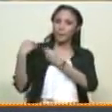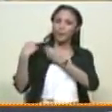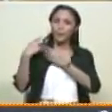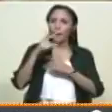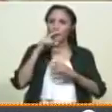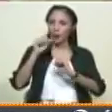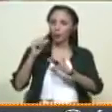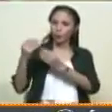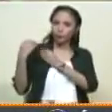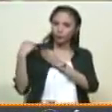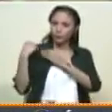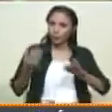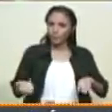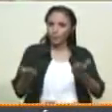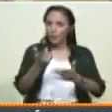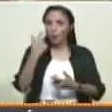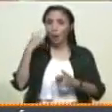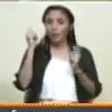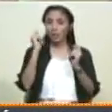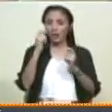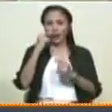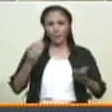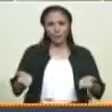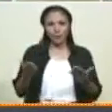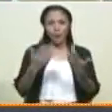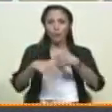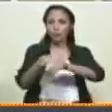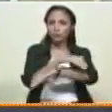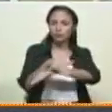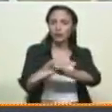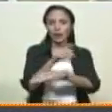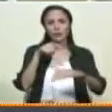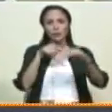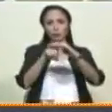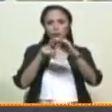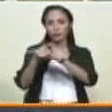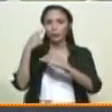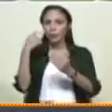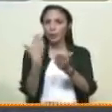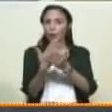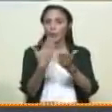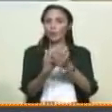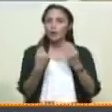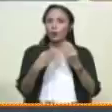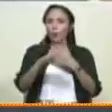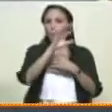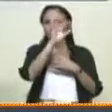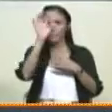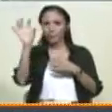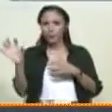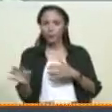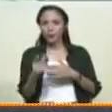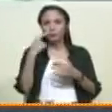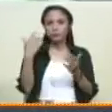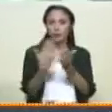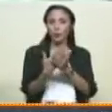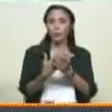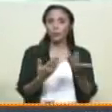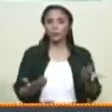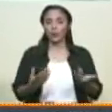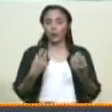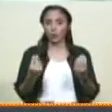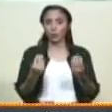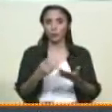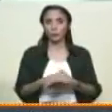Maduro y nos fuimos a darle la vuelta al país y decirle al pueblo que